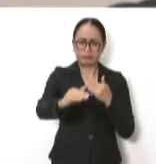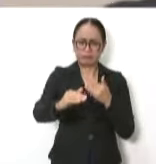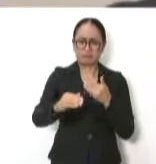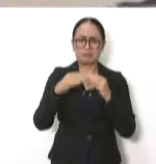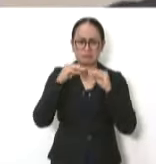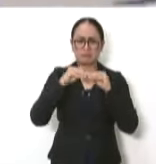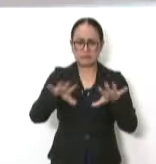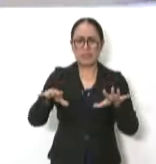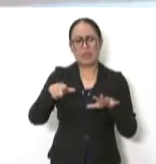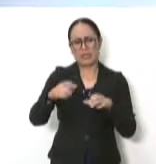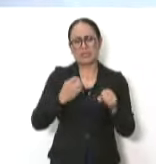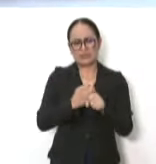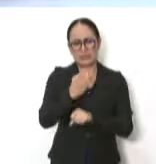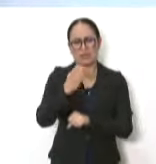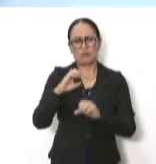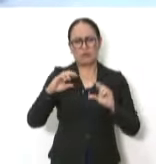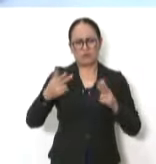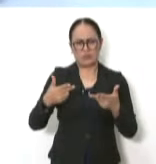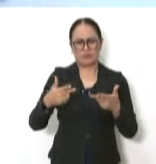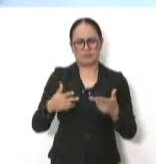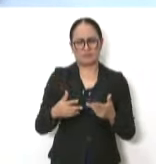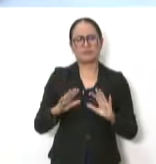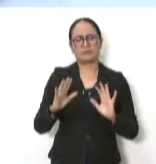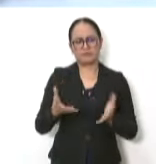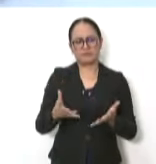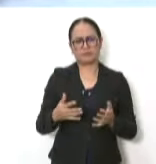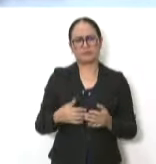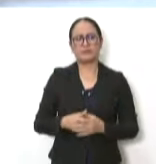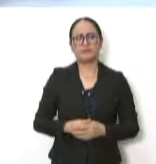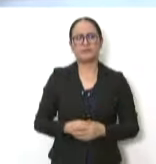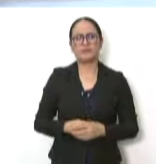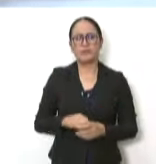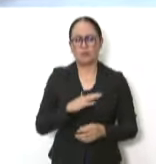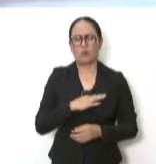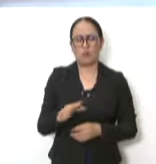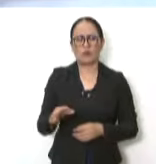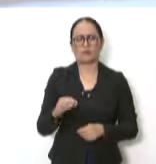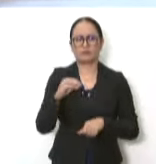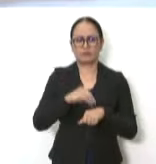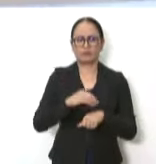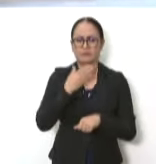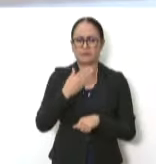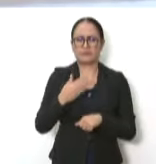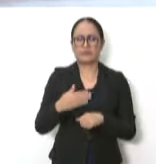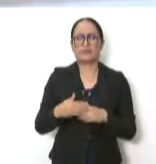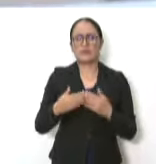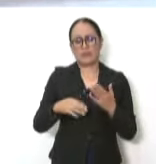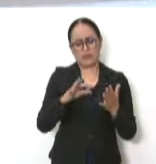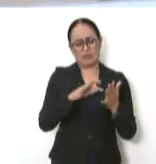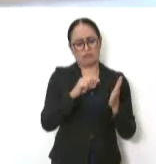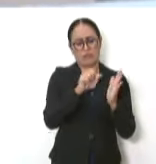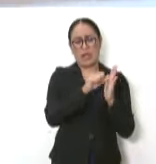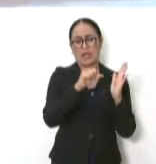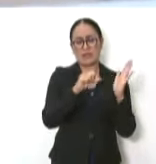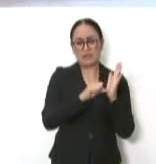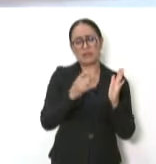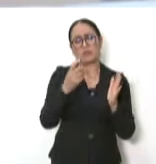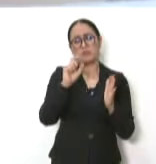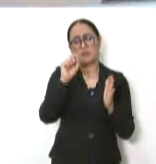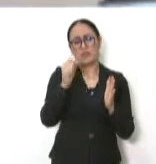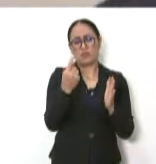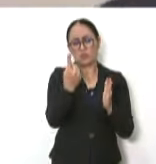en todo el estado de Chiapas, y que estos 21 aspectos o este